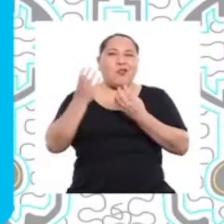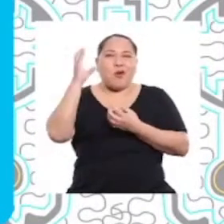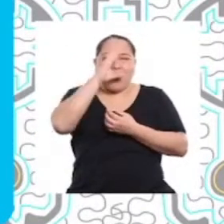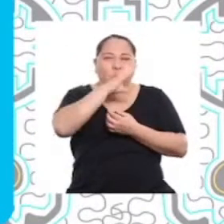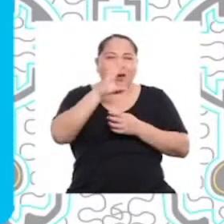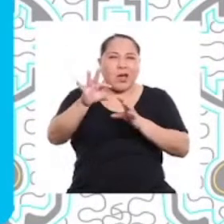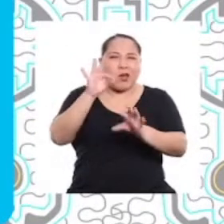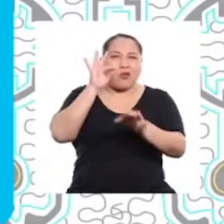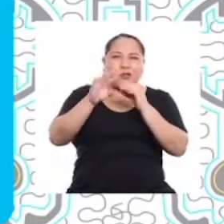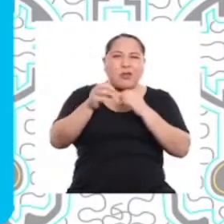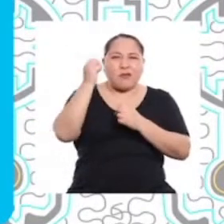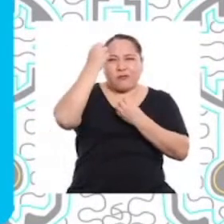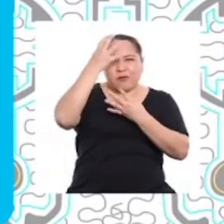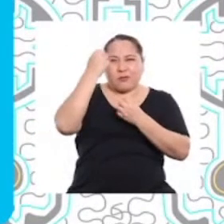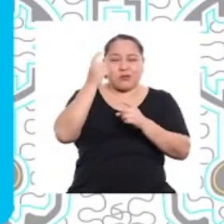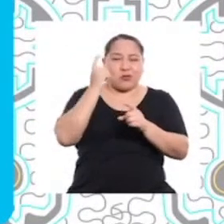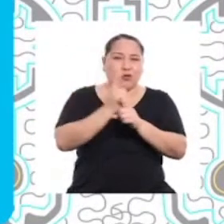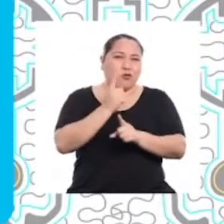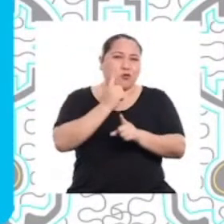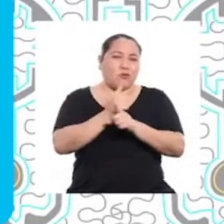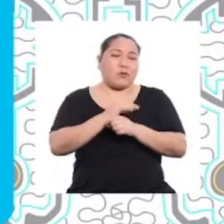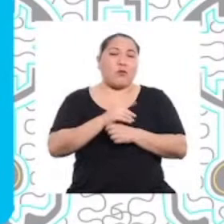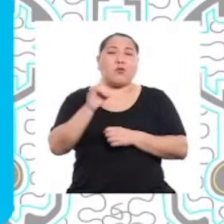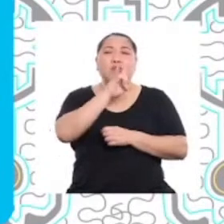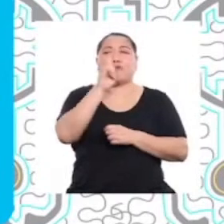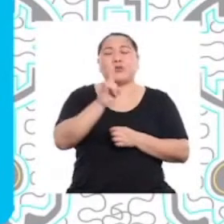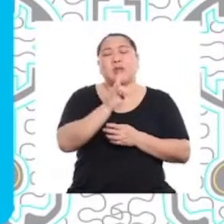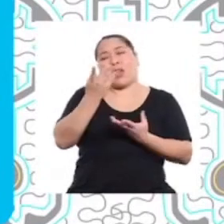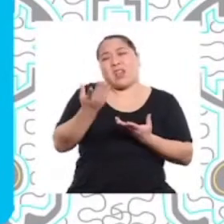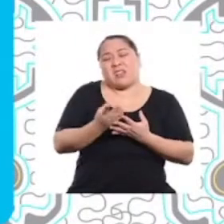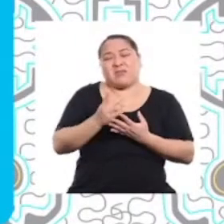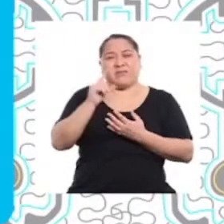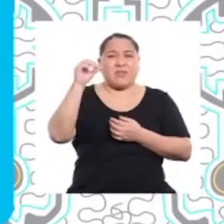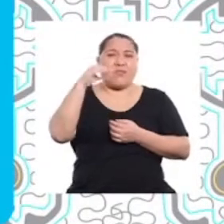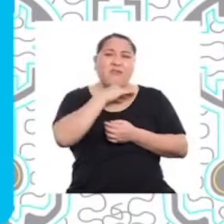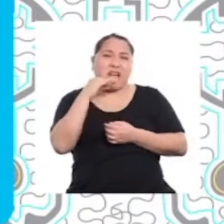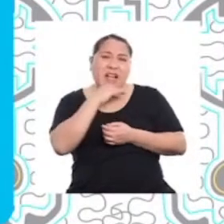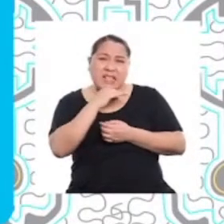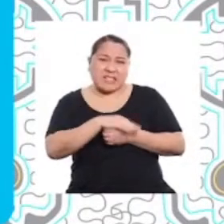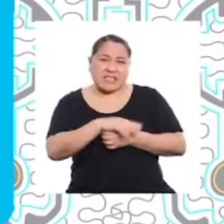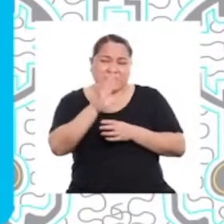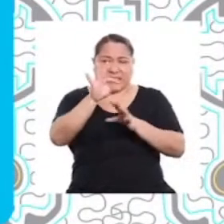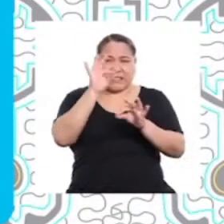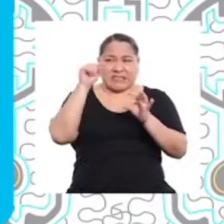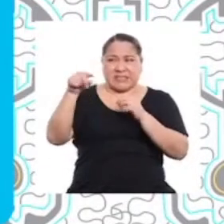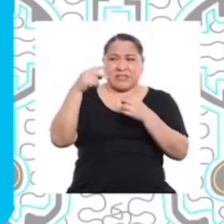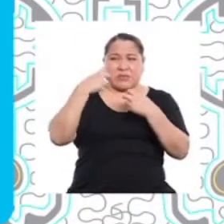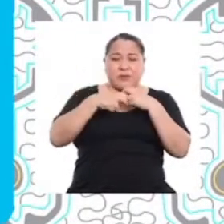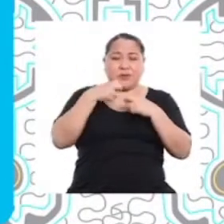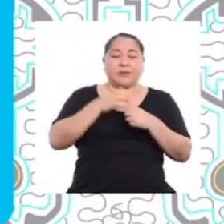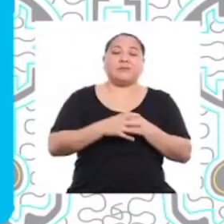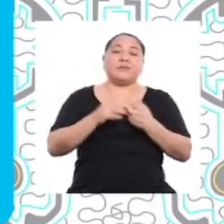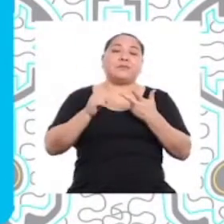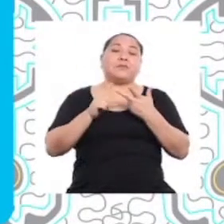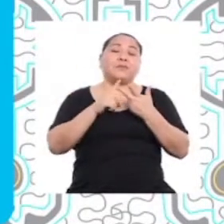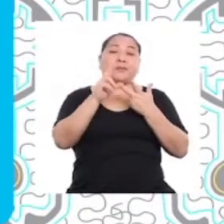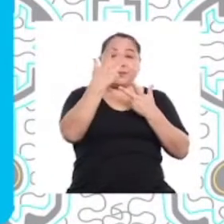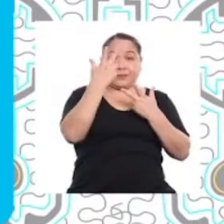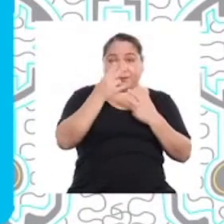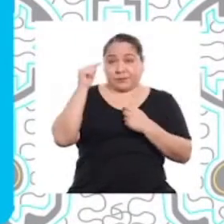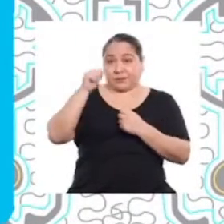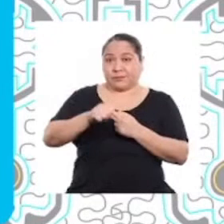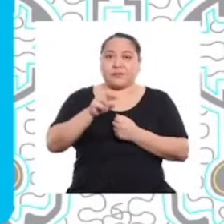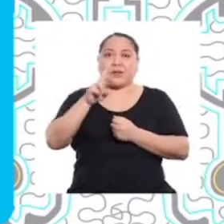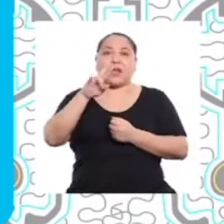la información que obtuvo en Internet. Utilizó información poco confiable y falsa. Ese es el problema. El tercer